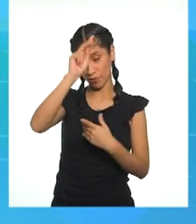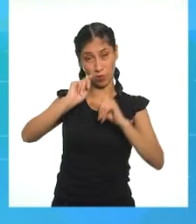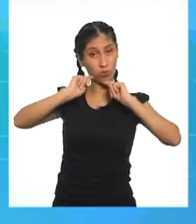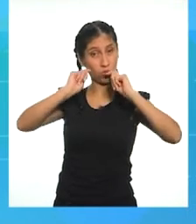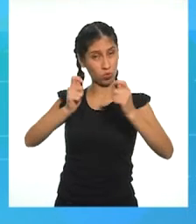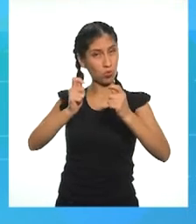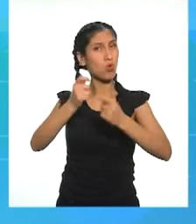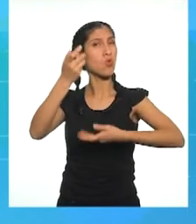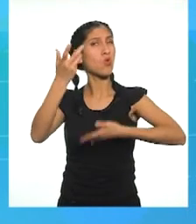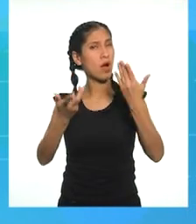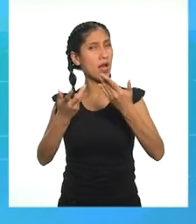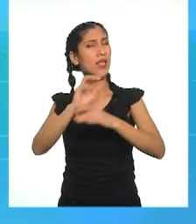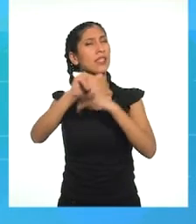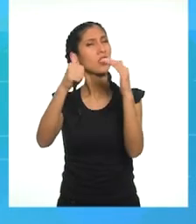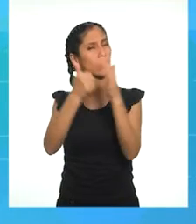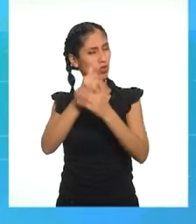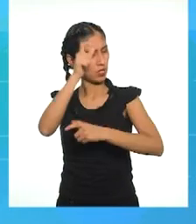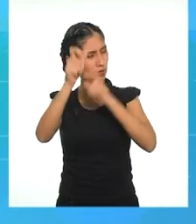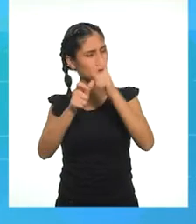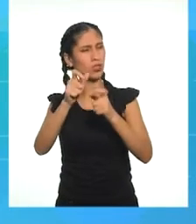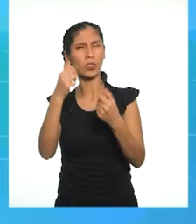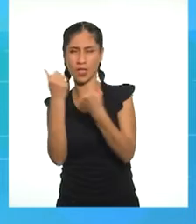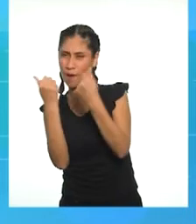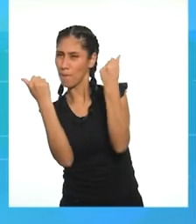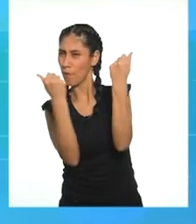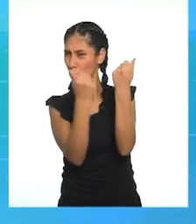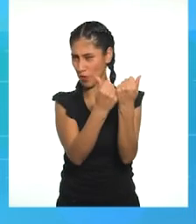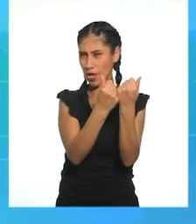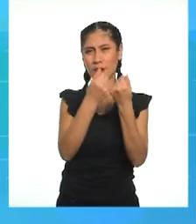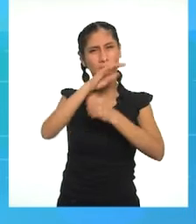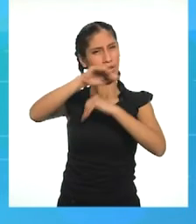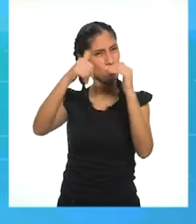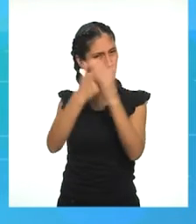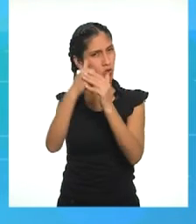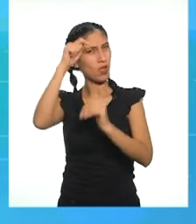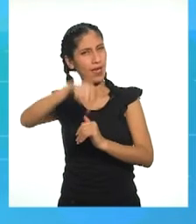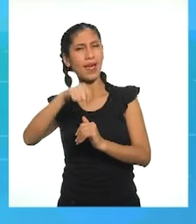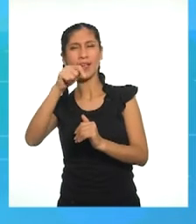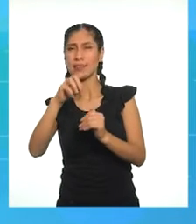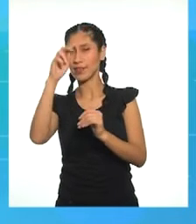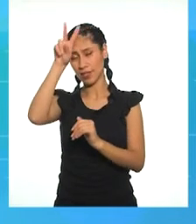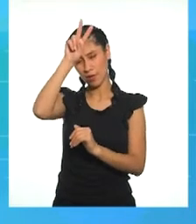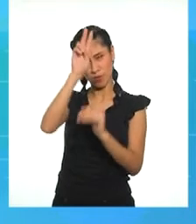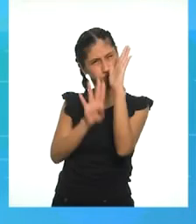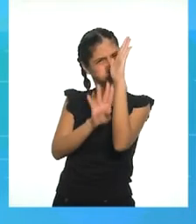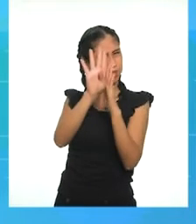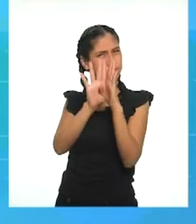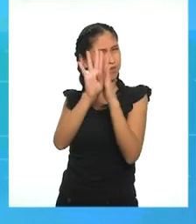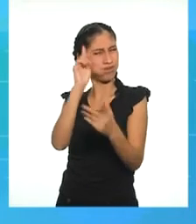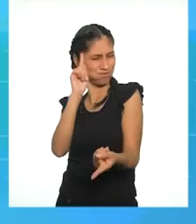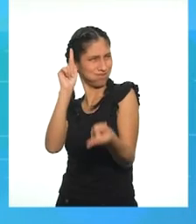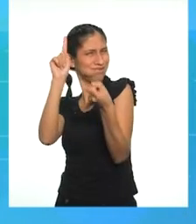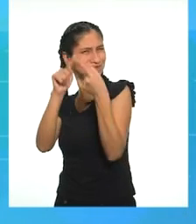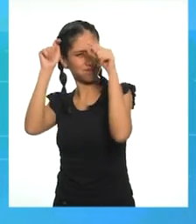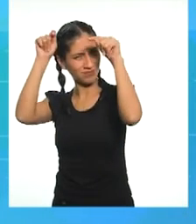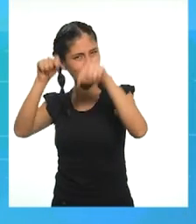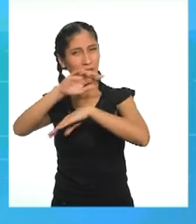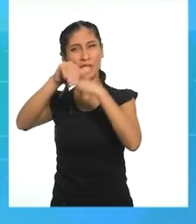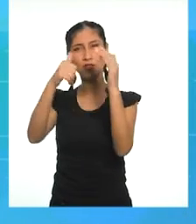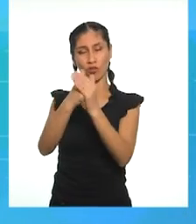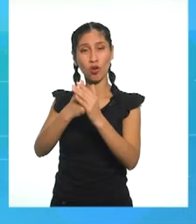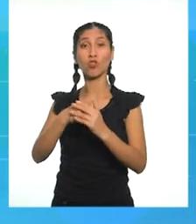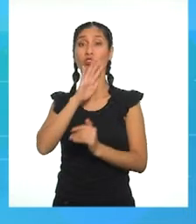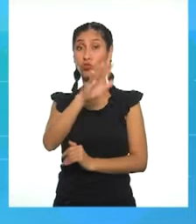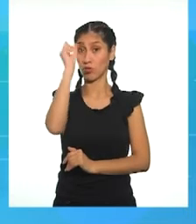200 es comprometernos a trabajar para lograr construir ese país con el que soñamos, donde todas y todos puedan ejercer